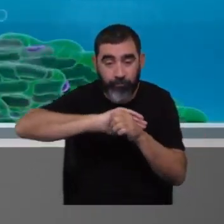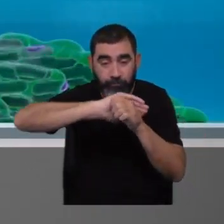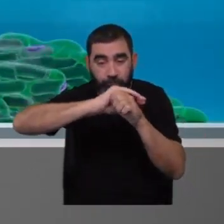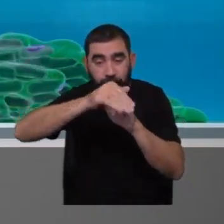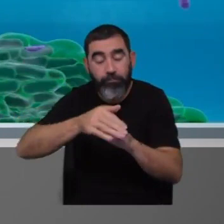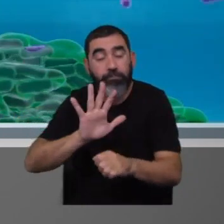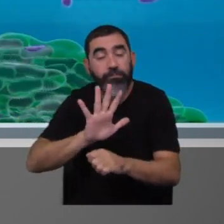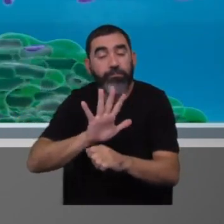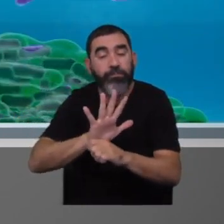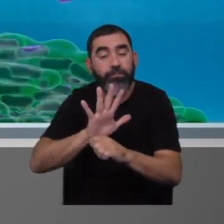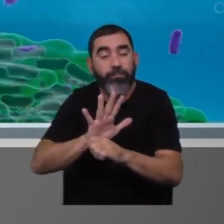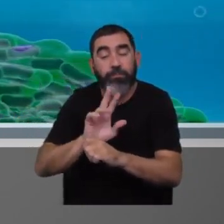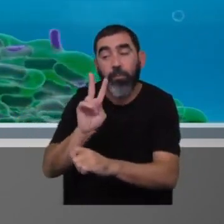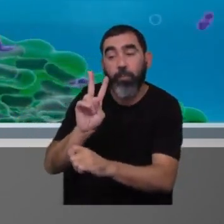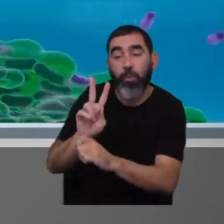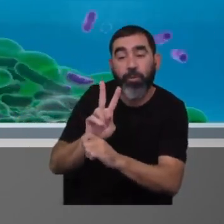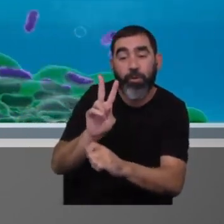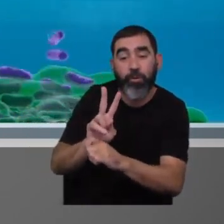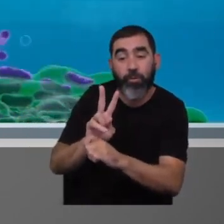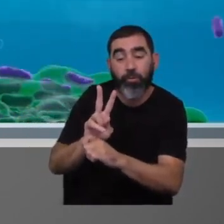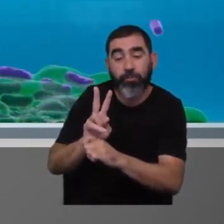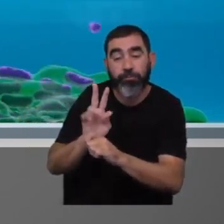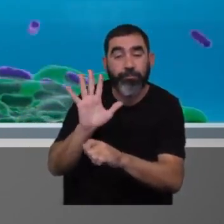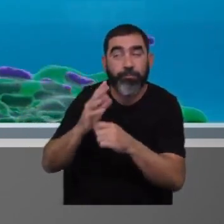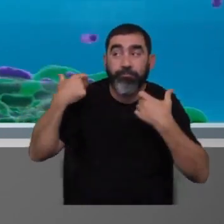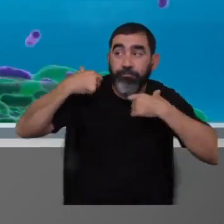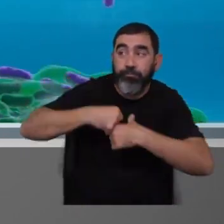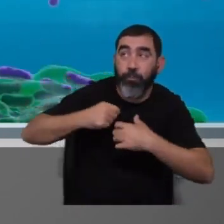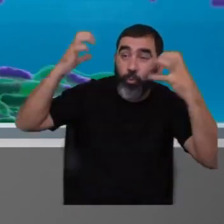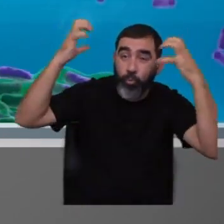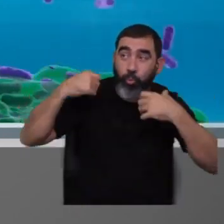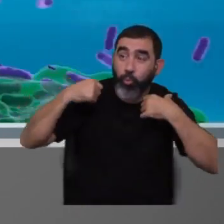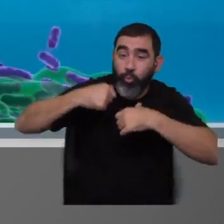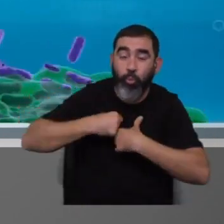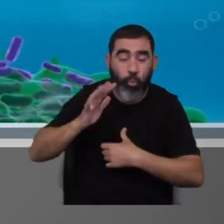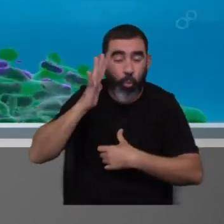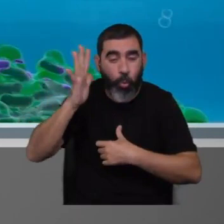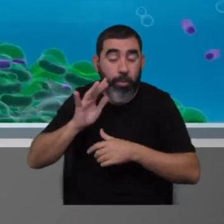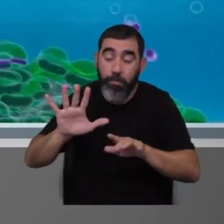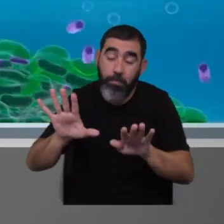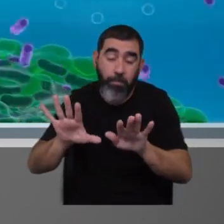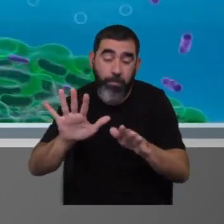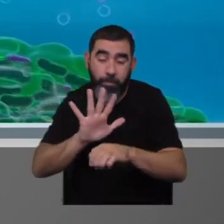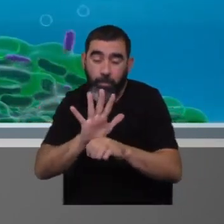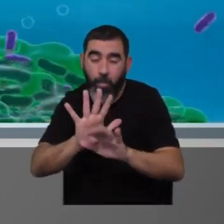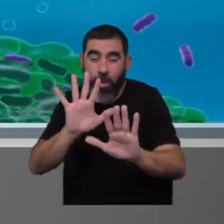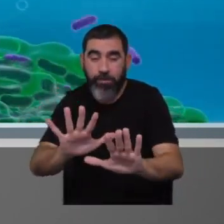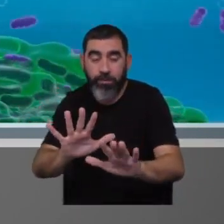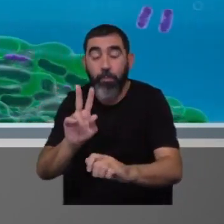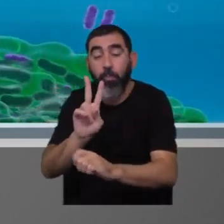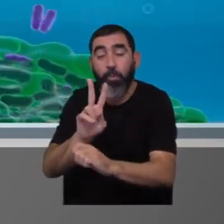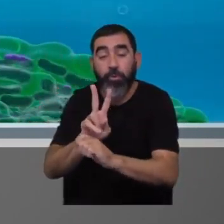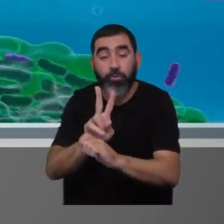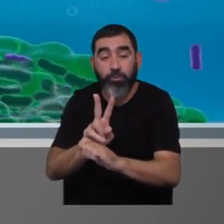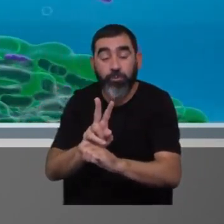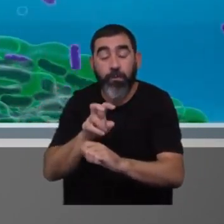como, digamos, como si fuera un pilot que uno se pone cuando llueve. Bueno, es básicamente una capa protectora.